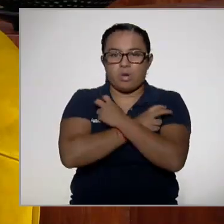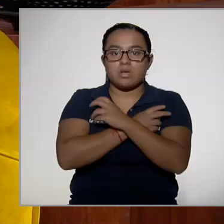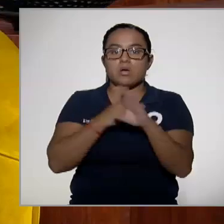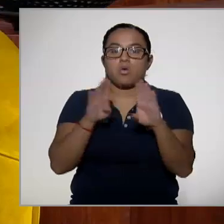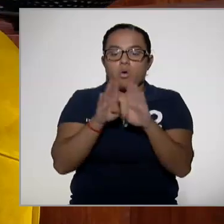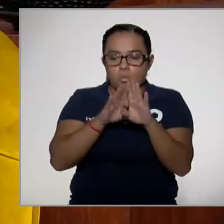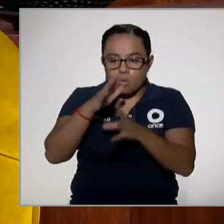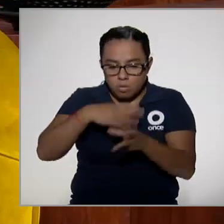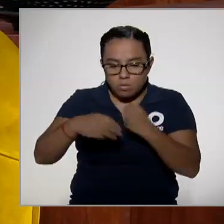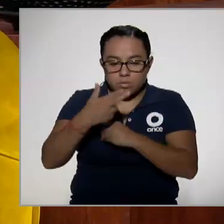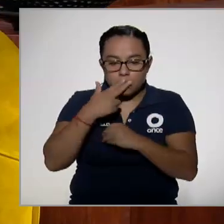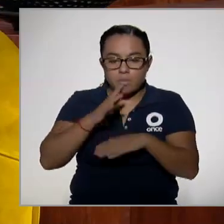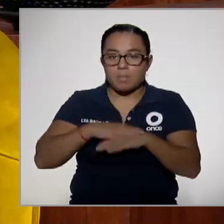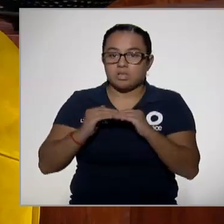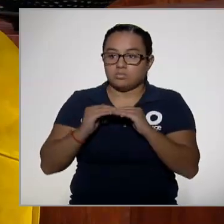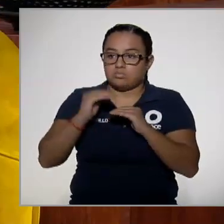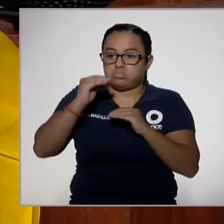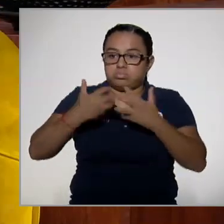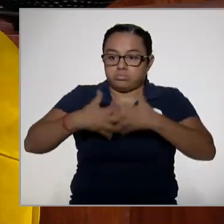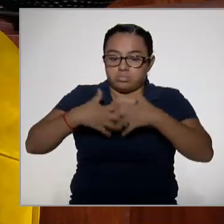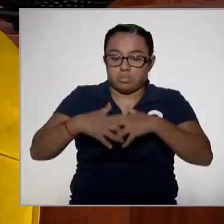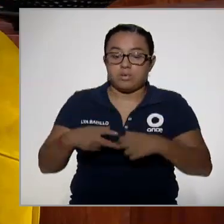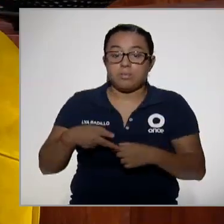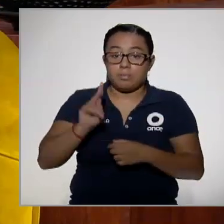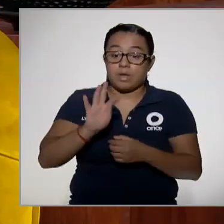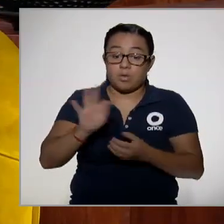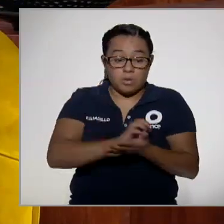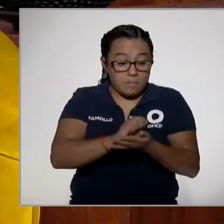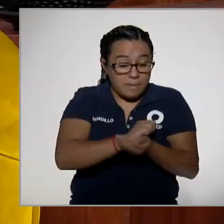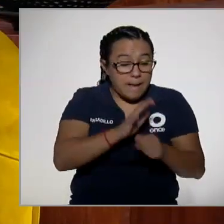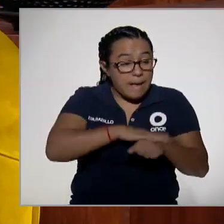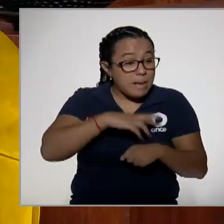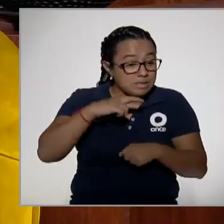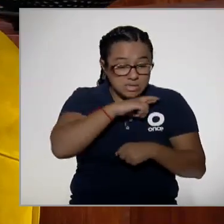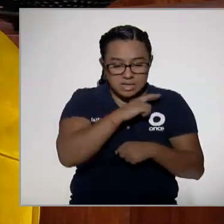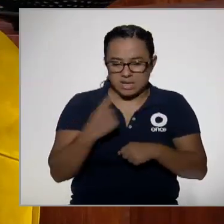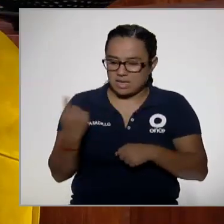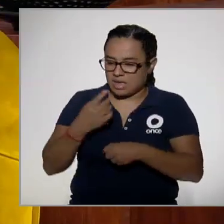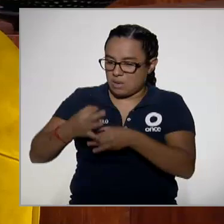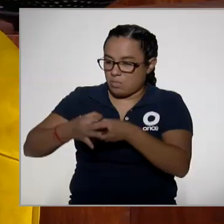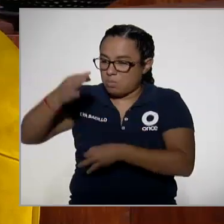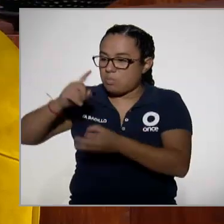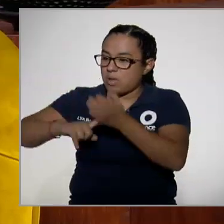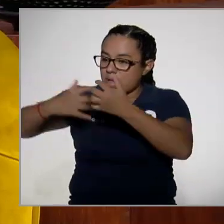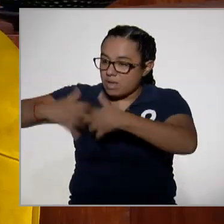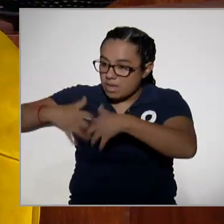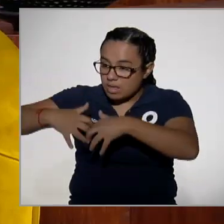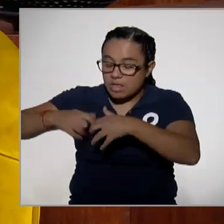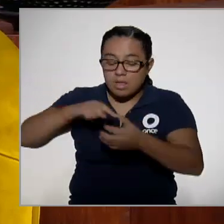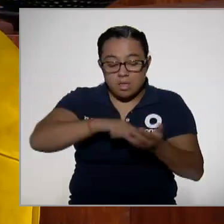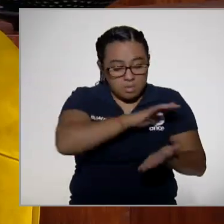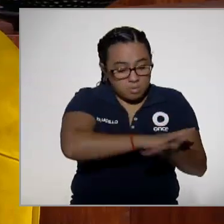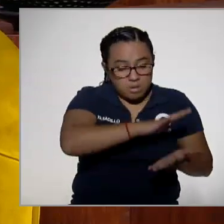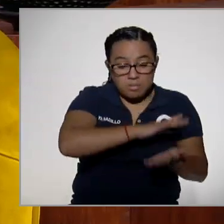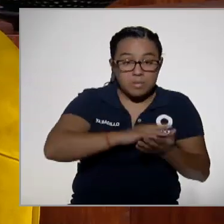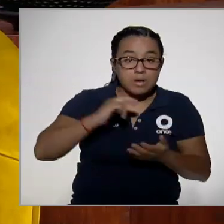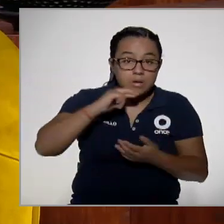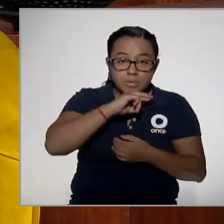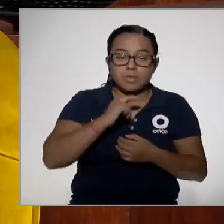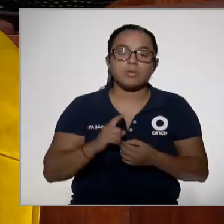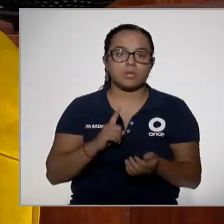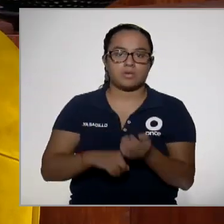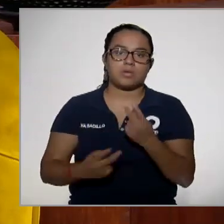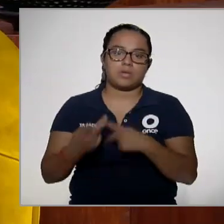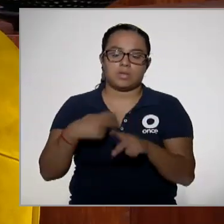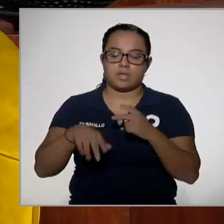de compensa y eleva esa producción pero si la destrucción es más rápido de lo que la médula ósea lo puede compensar entonces aparece una